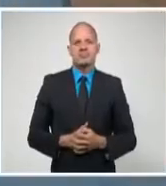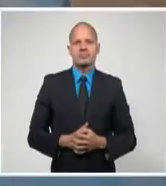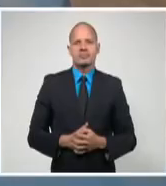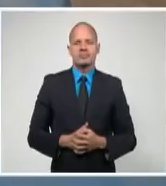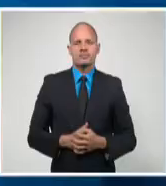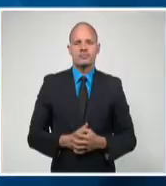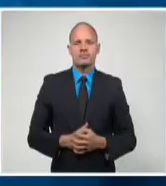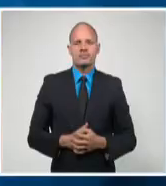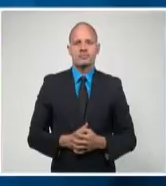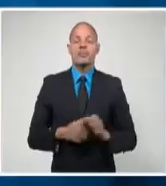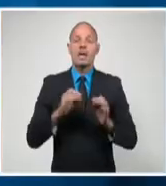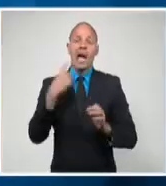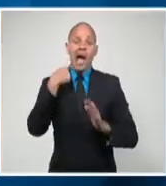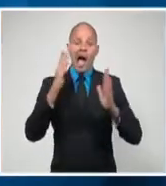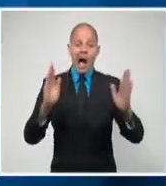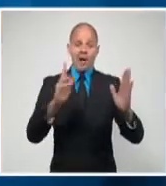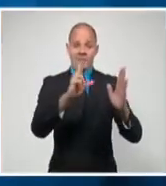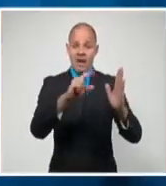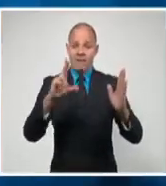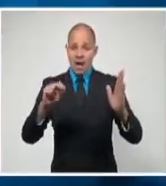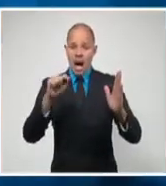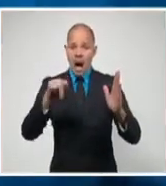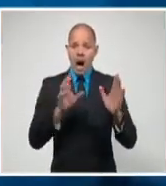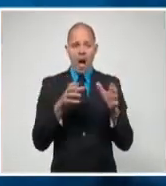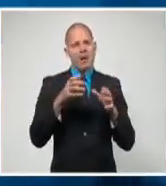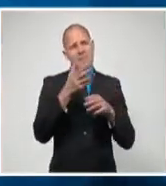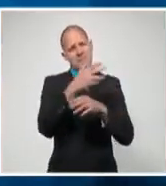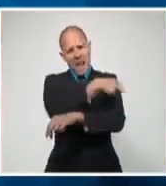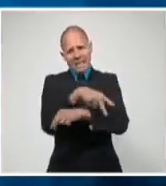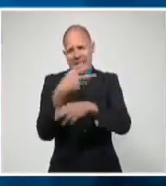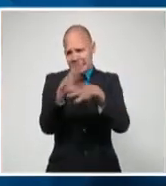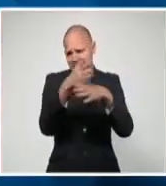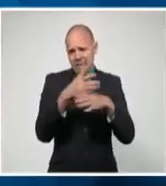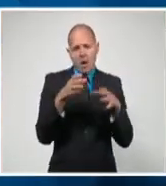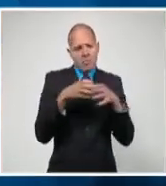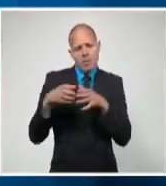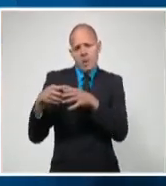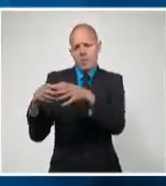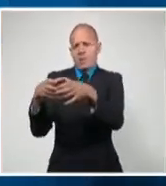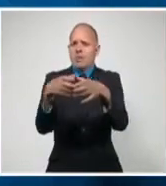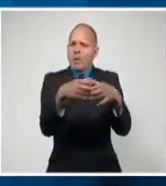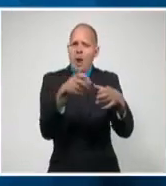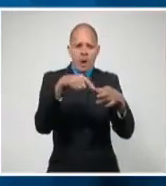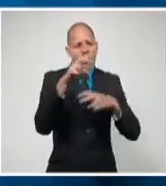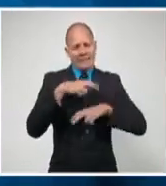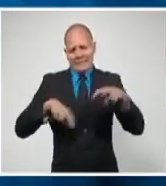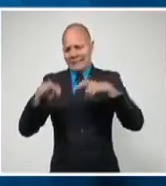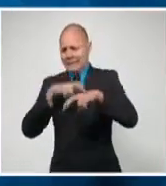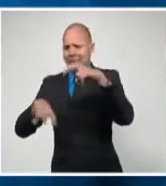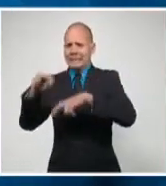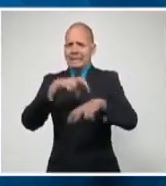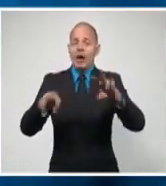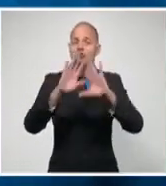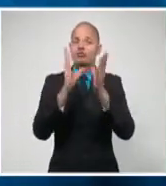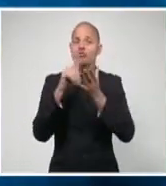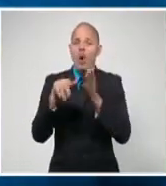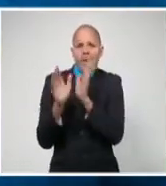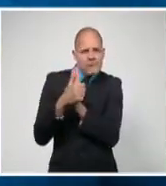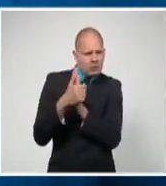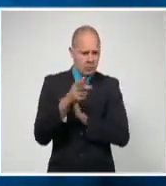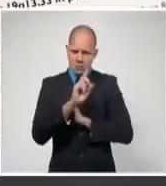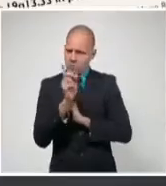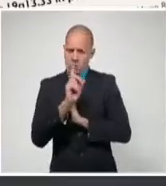Durante 2020, múltiples equipos de investigación compartieron sus artículos sobre la COVID-19, disponibles en Internet